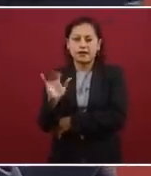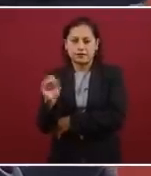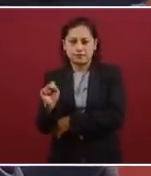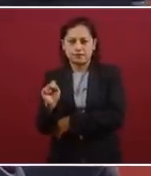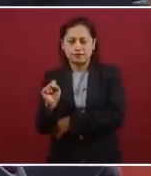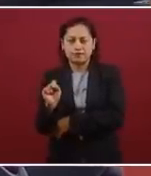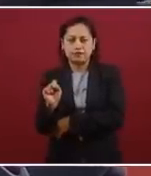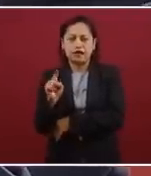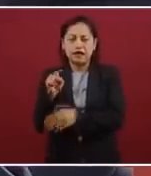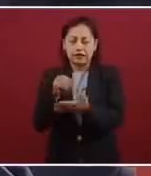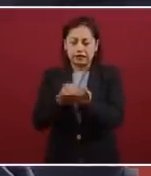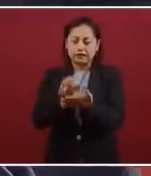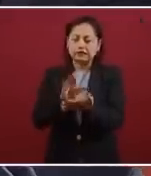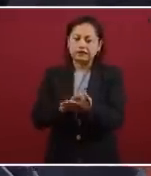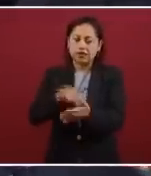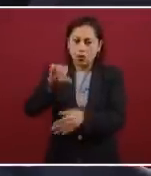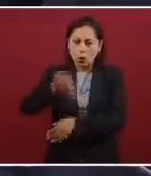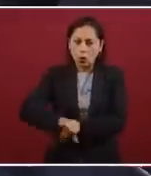que